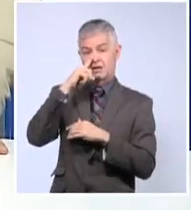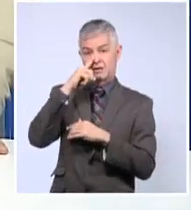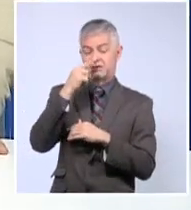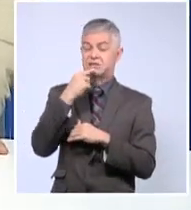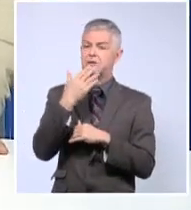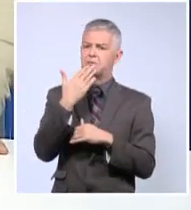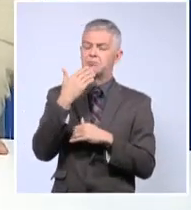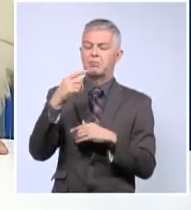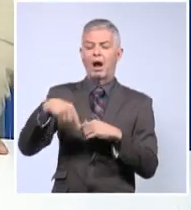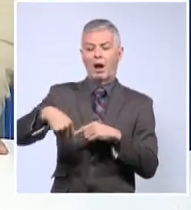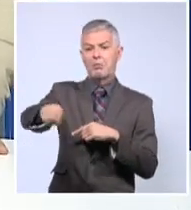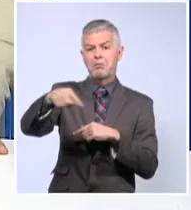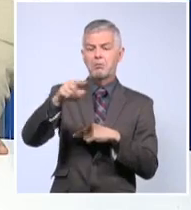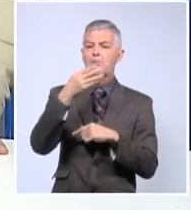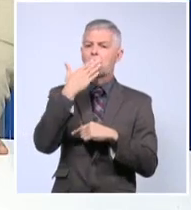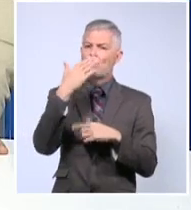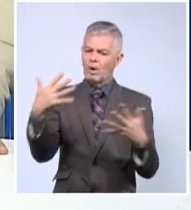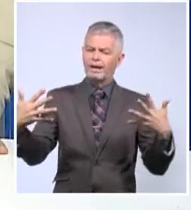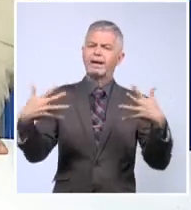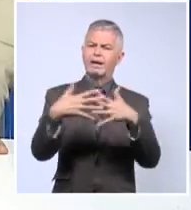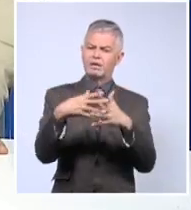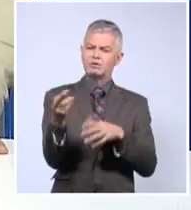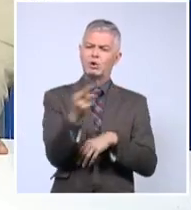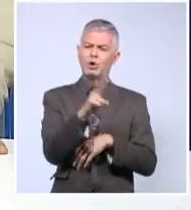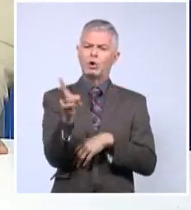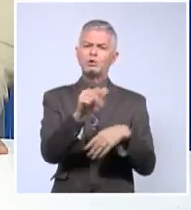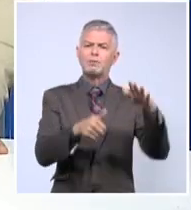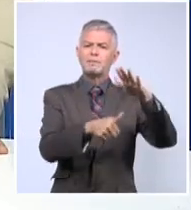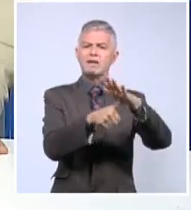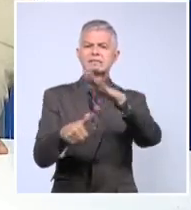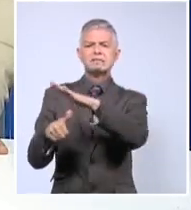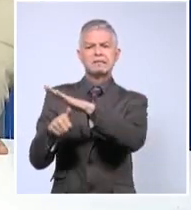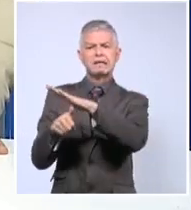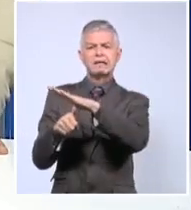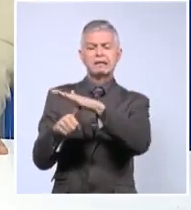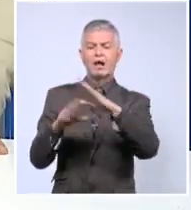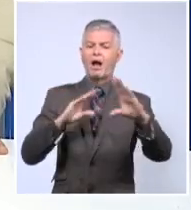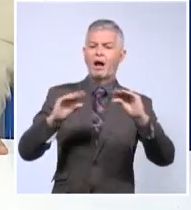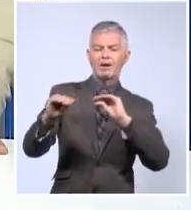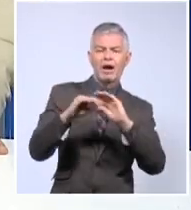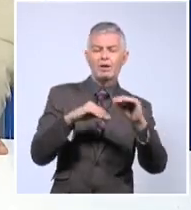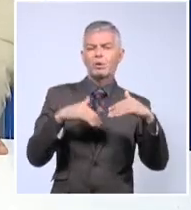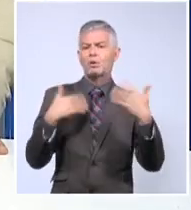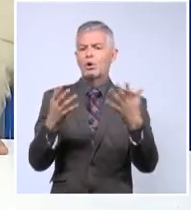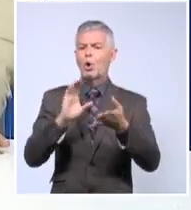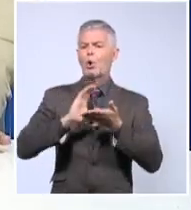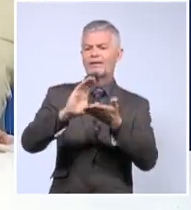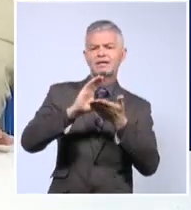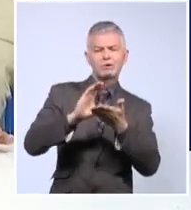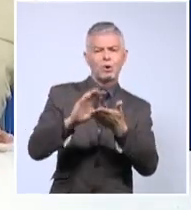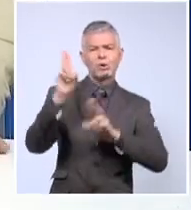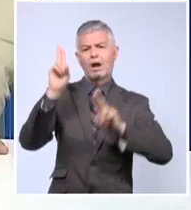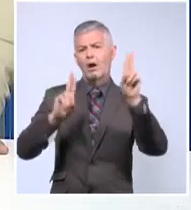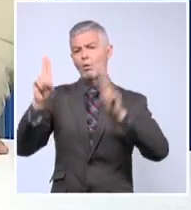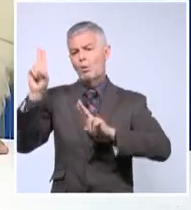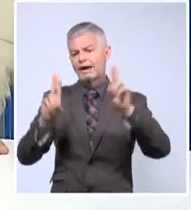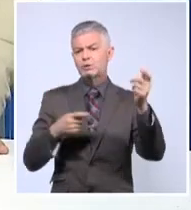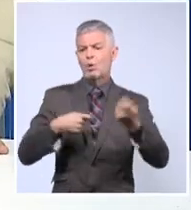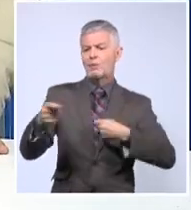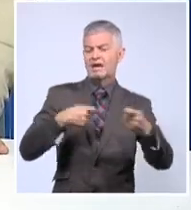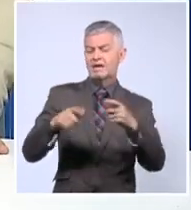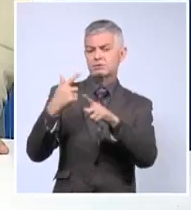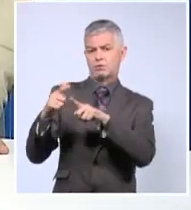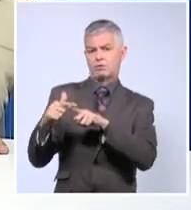buenas relaciones entre ambos mandatarios, quienes dialogaron sobre migración, cooperación y acuerdos comerciales. Más allá de